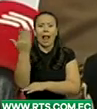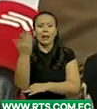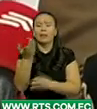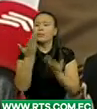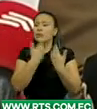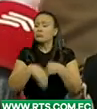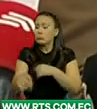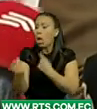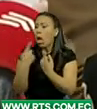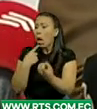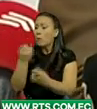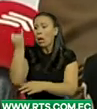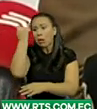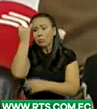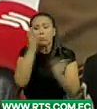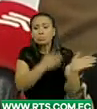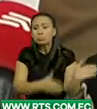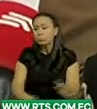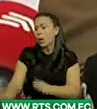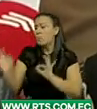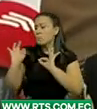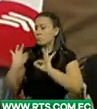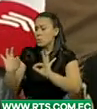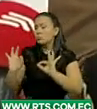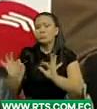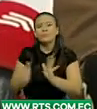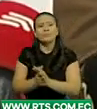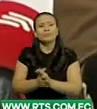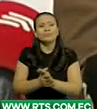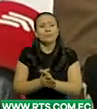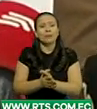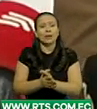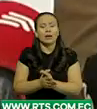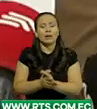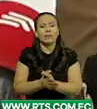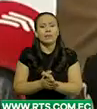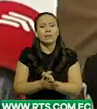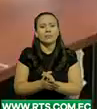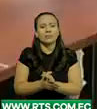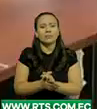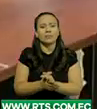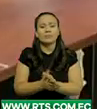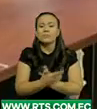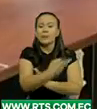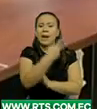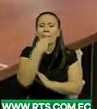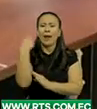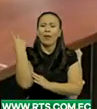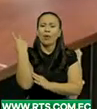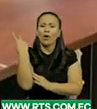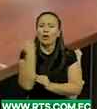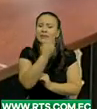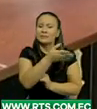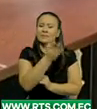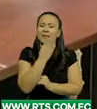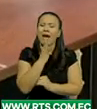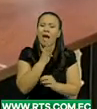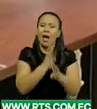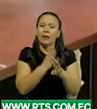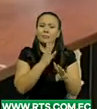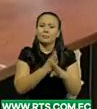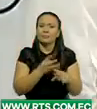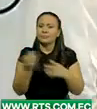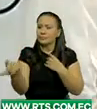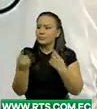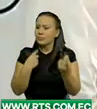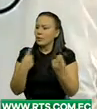está perfectamente en ese mismo camino. No conjugan un verbo distinto a consensuar y de aquello intentan dejar evidencia